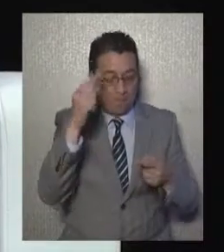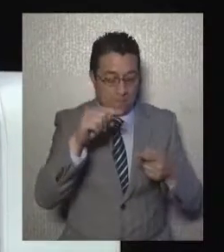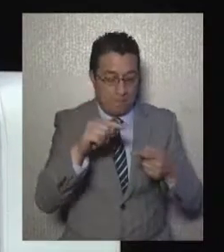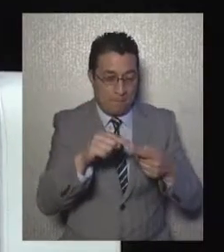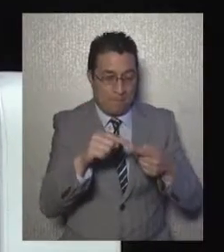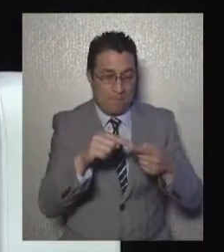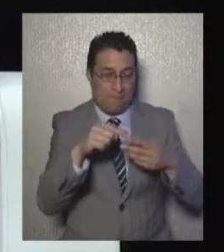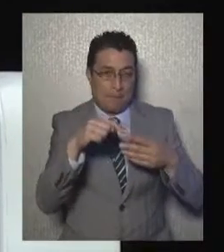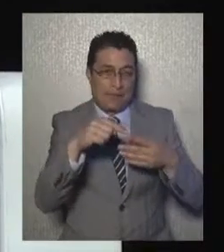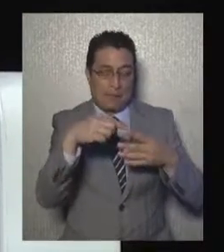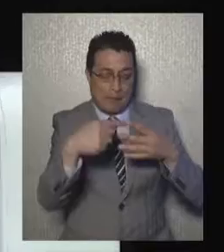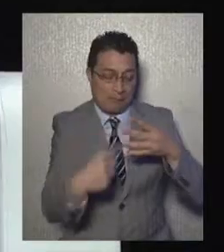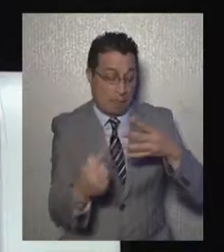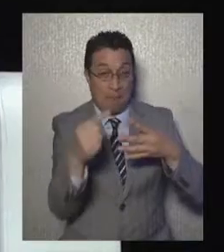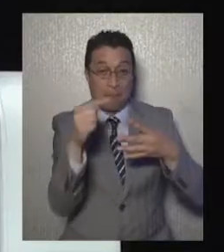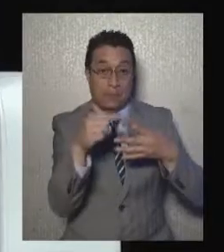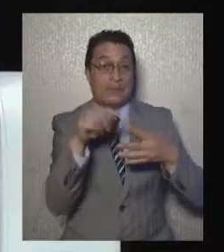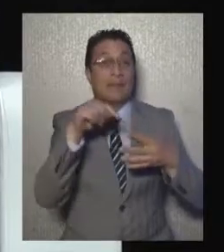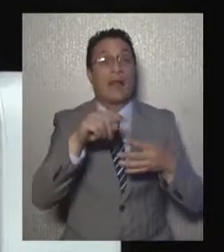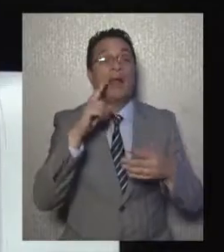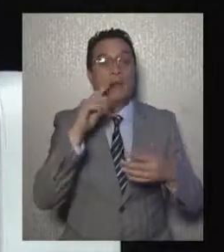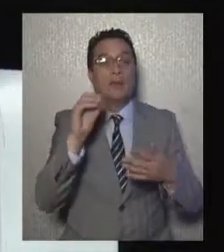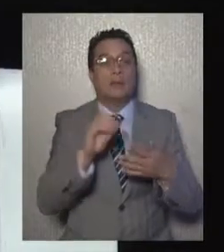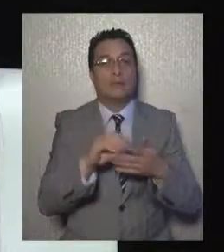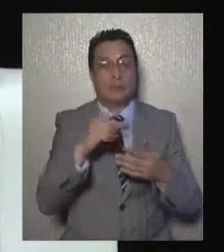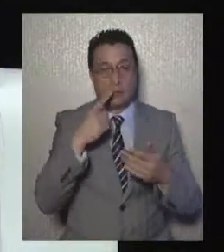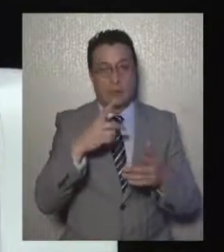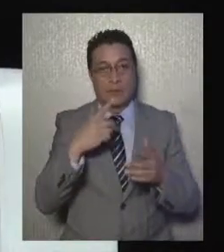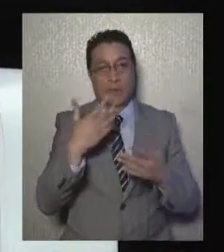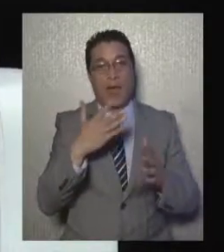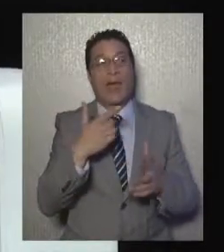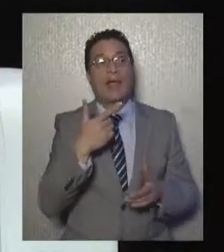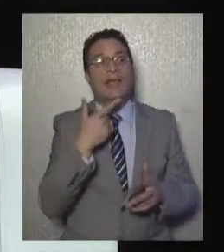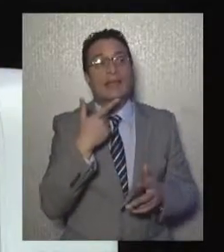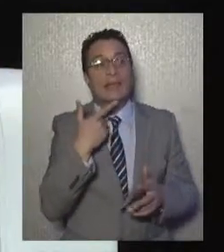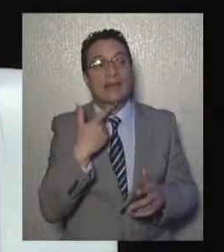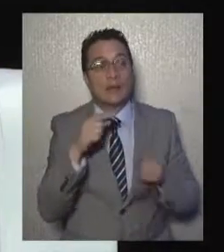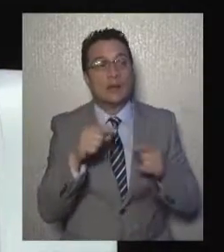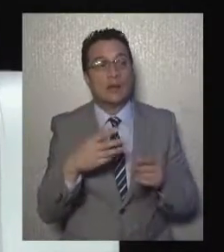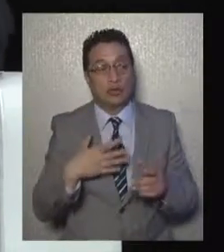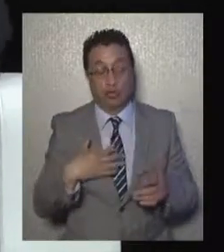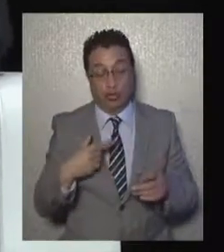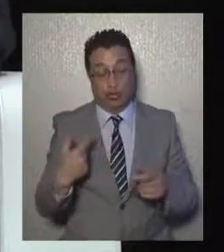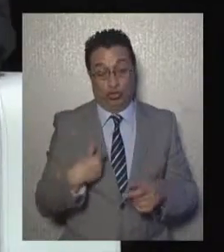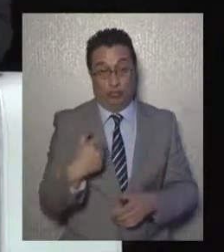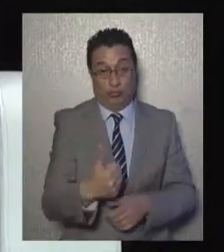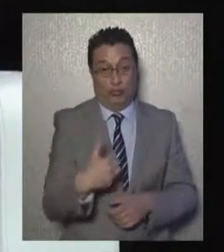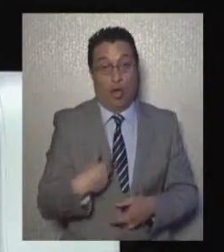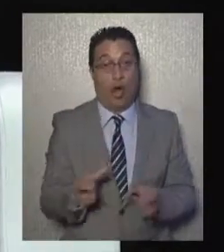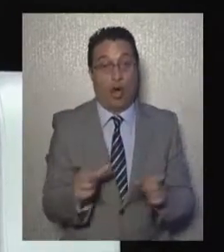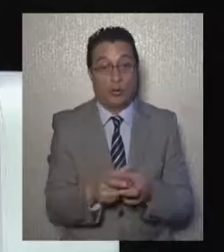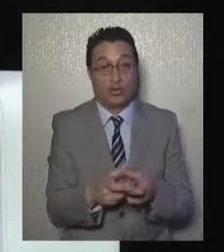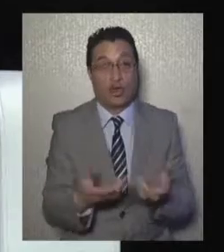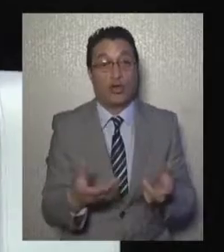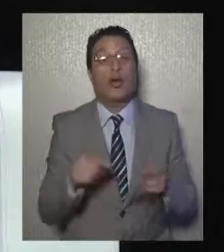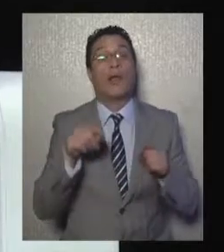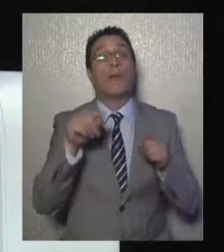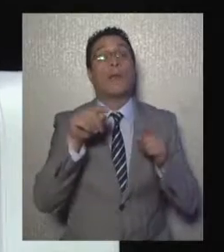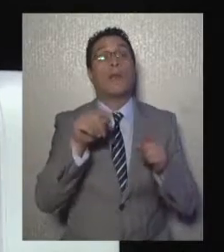de lo que decidió este gobierno en materia de productividad, en nuevamente mi interesada opinión, porque yo soy parte de esa comisión. Y nosotros tenemos un mandato